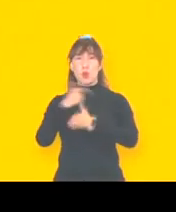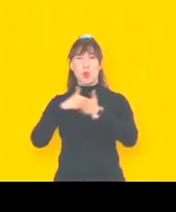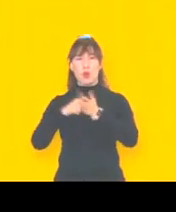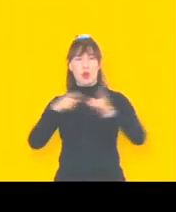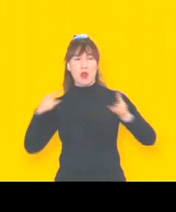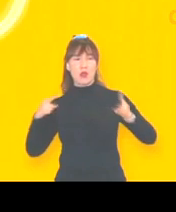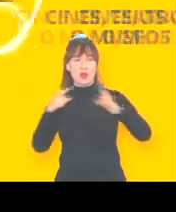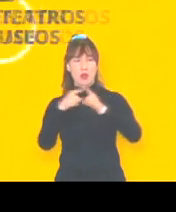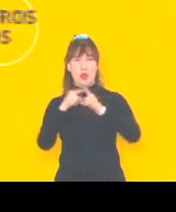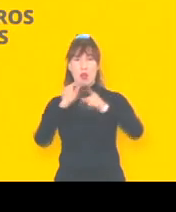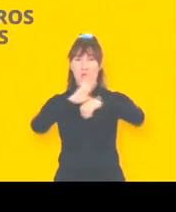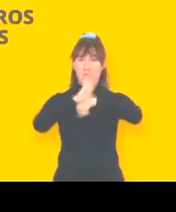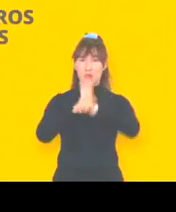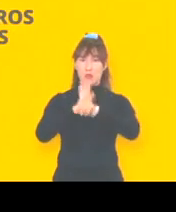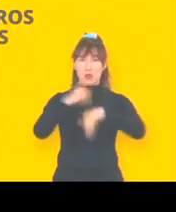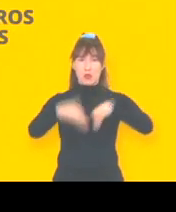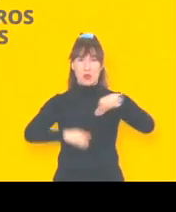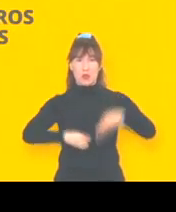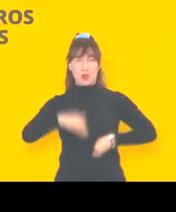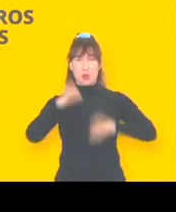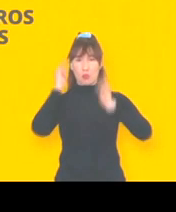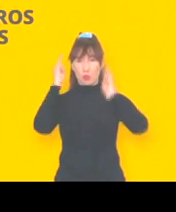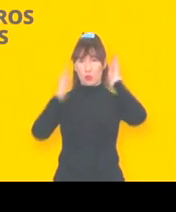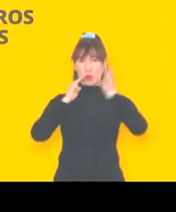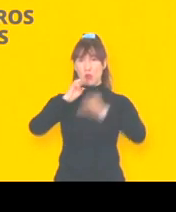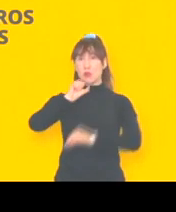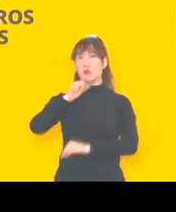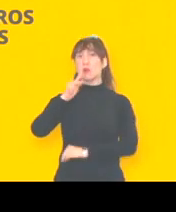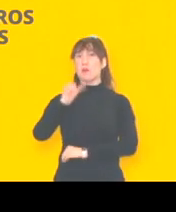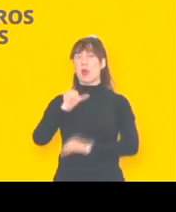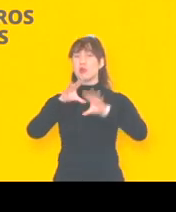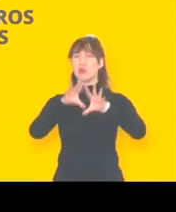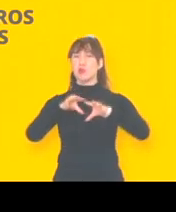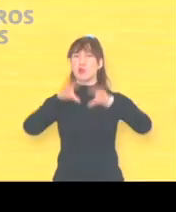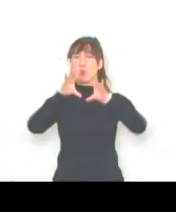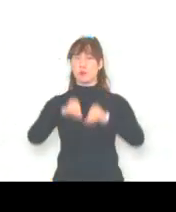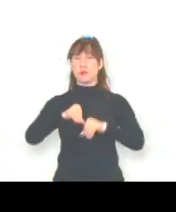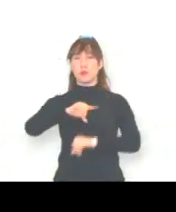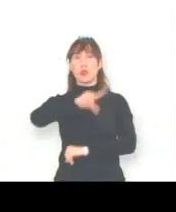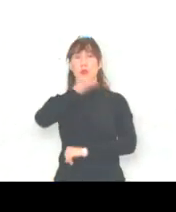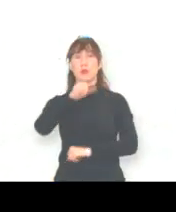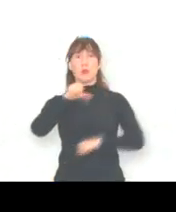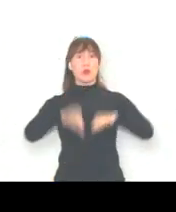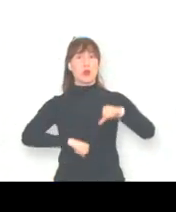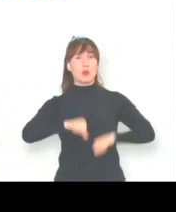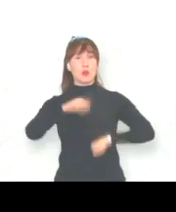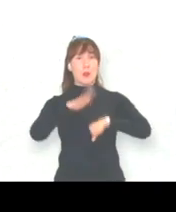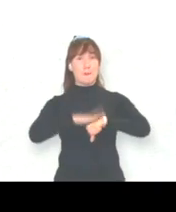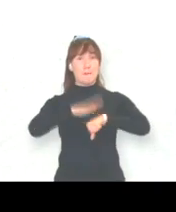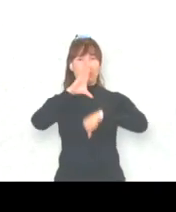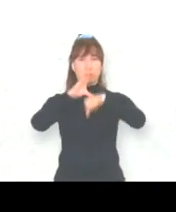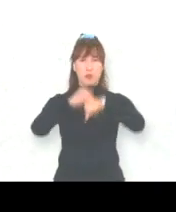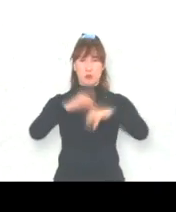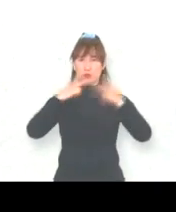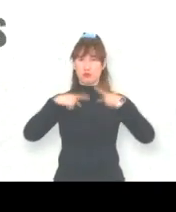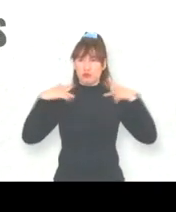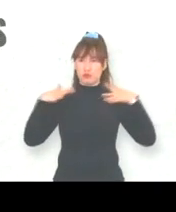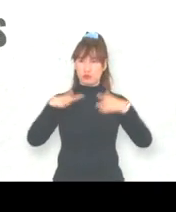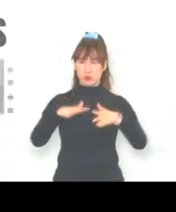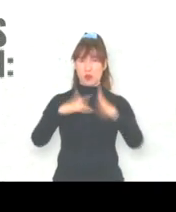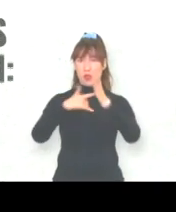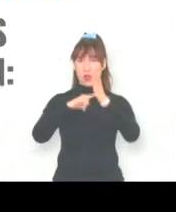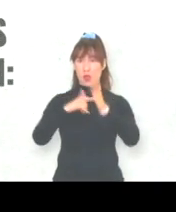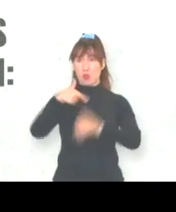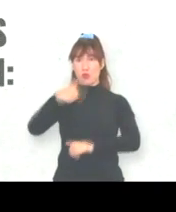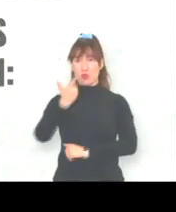centros religiosos, cines, teatros y museos, spa y centros de masaje. Las actividades que amplían su aforo y